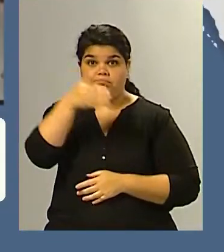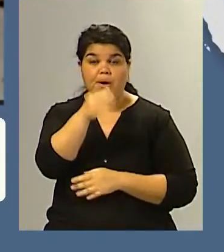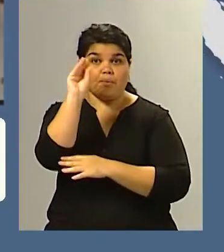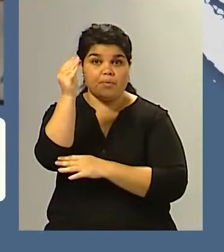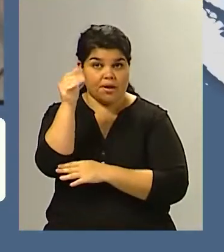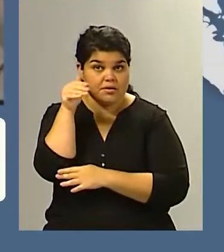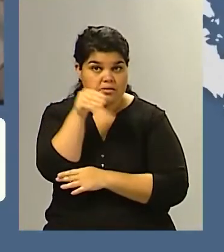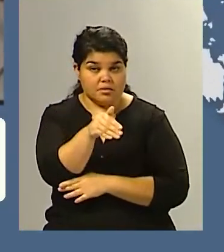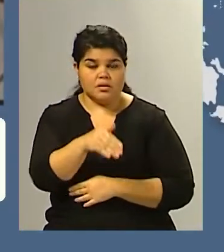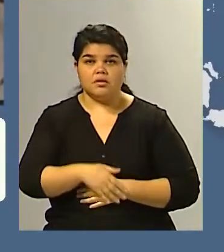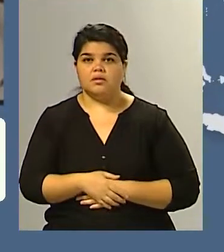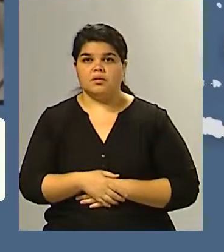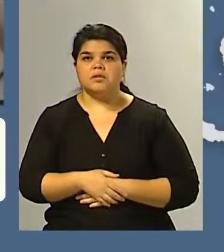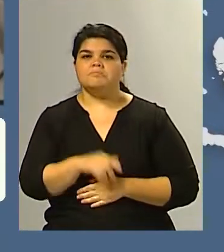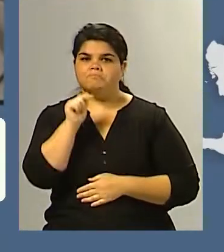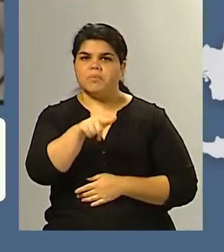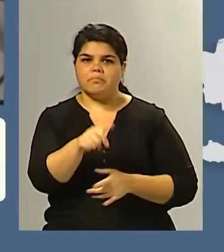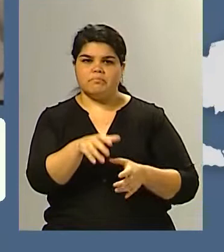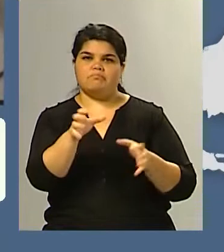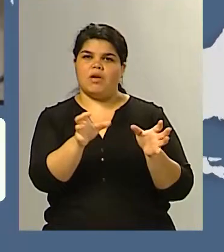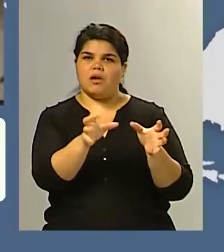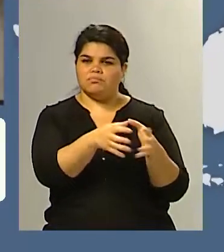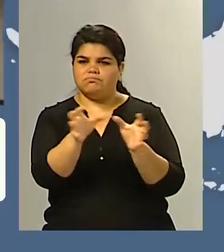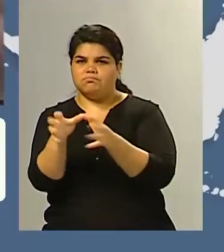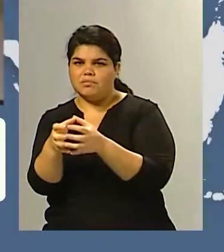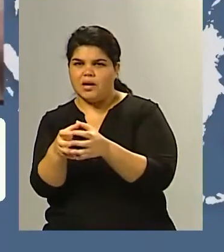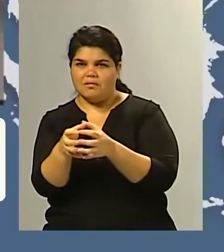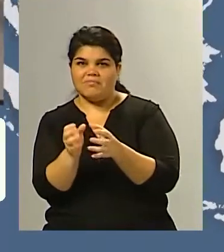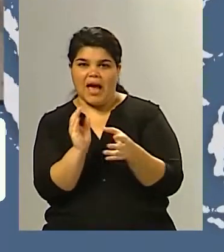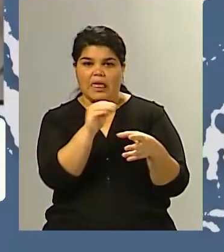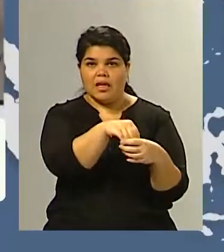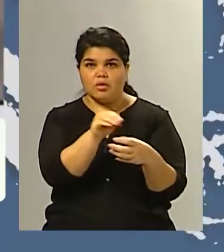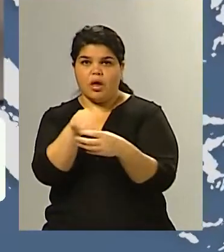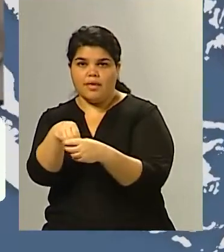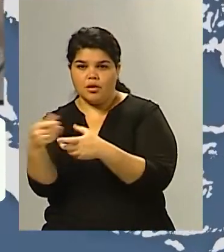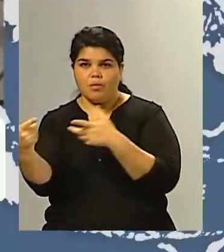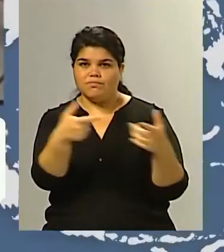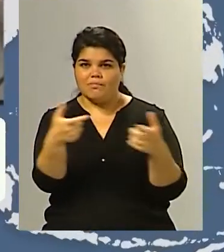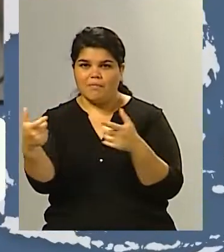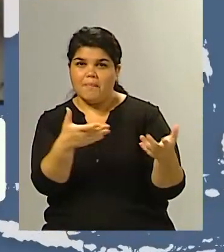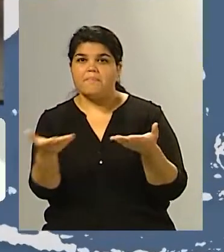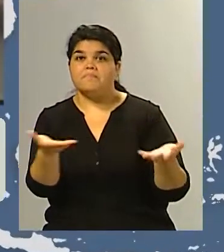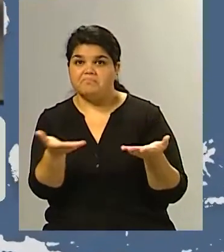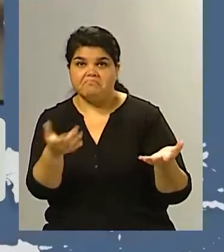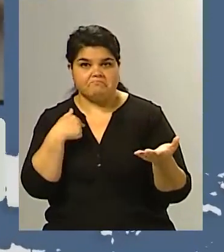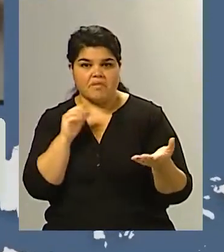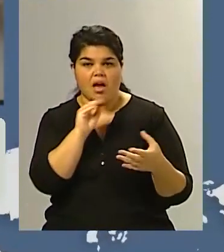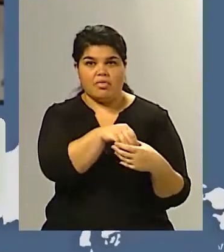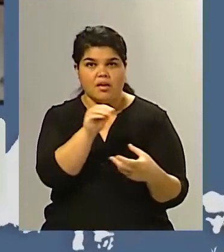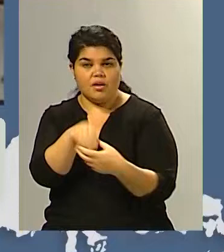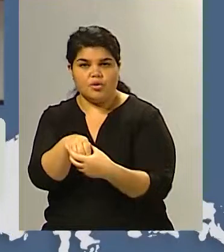bien estaba en ambos lados de la grieta, ¿no? Y con una vinculación muy grande, y gente muy politizada, gente que son